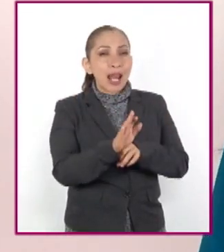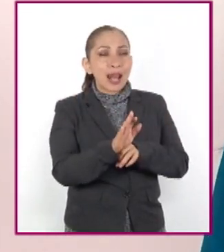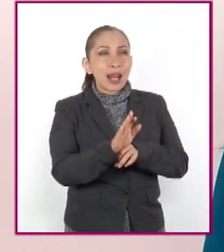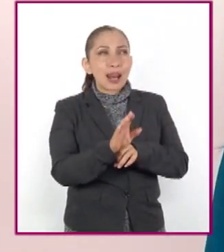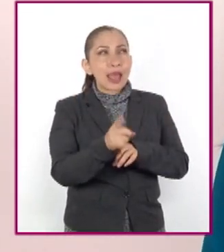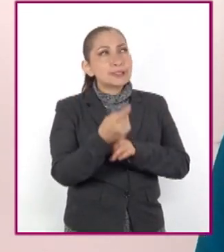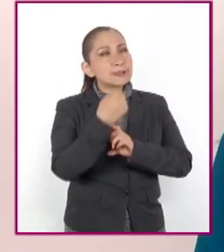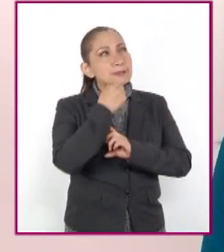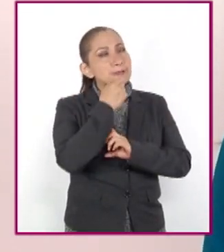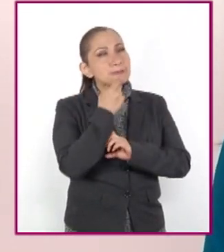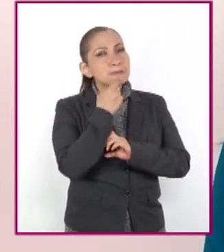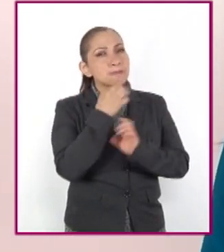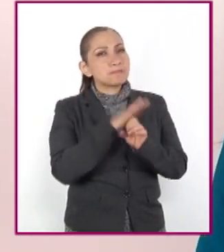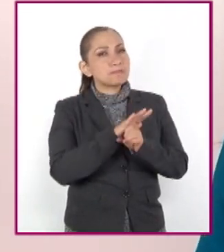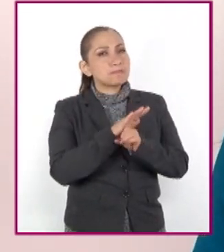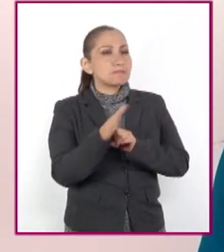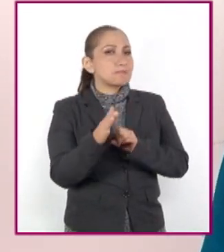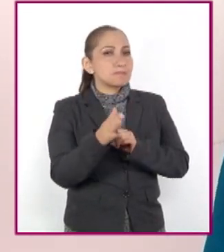sea...